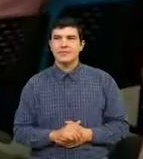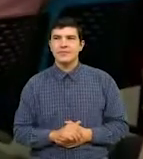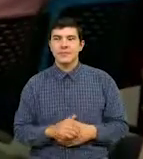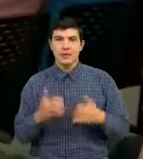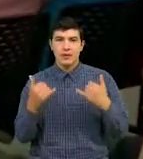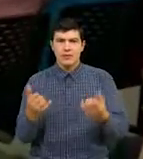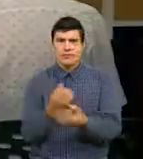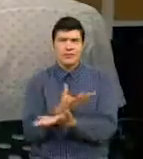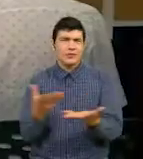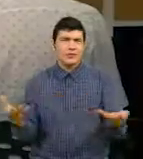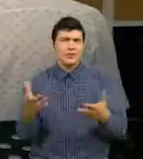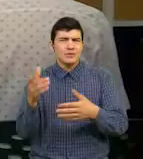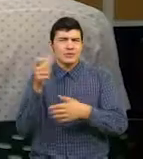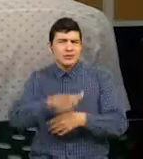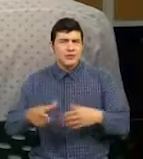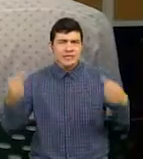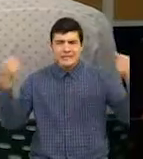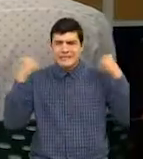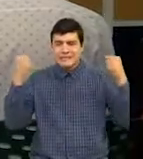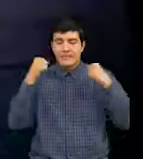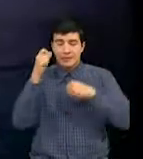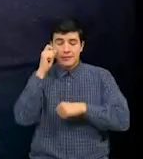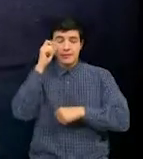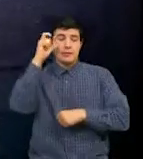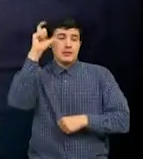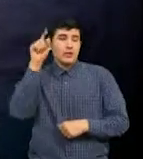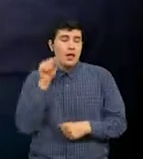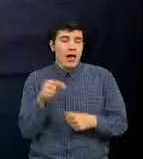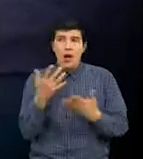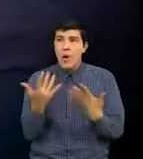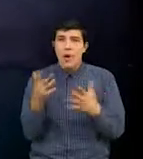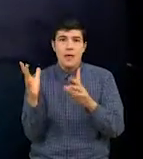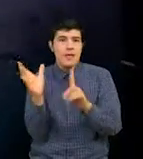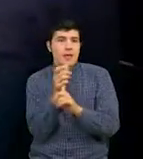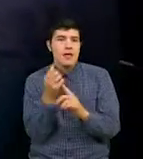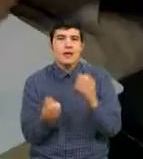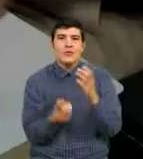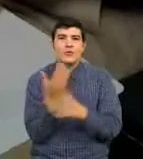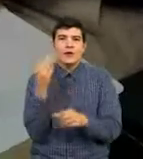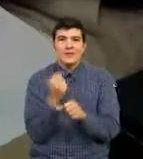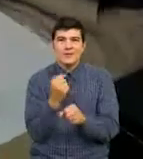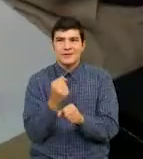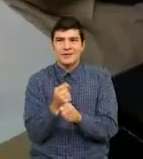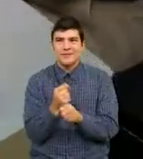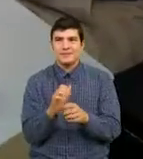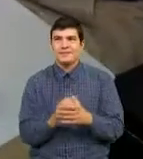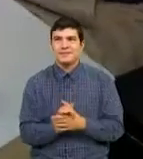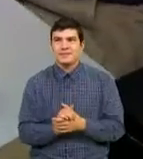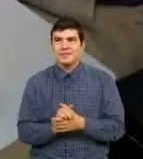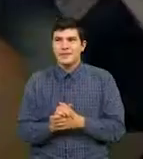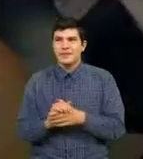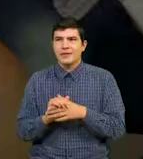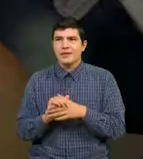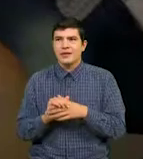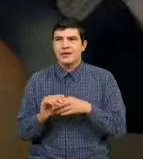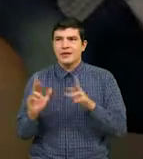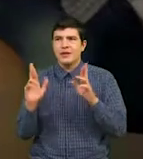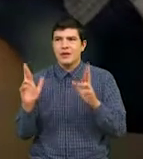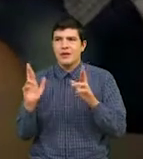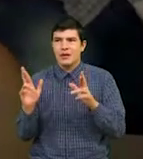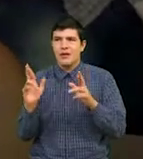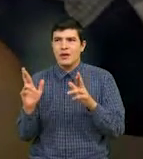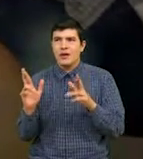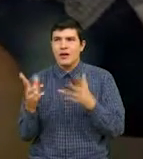Hoy son muchos los piedecuestanos que se levantan con la ilusión de conseguir un nuevo empleo. Pues que me salga algún puesto,